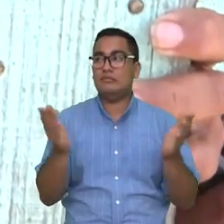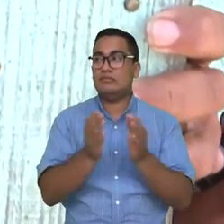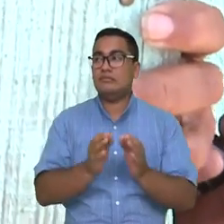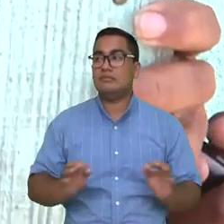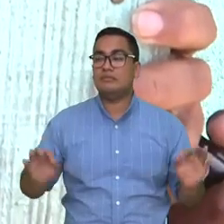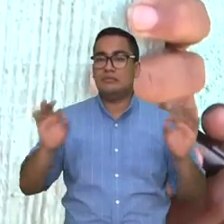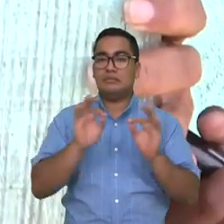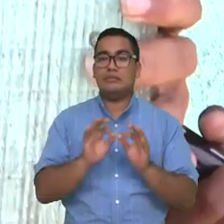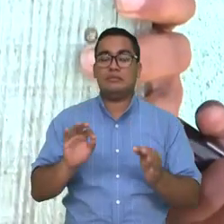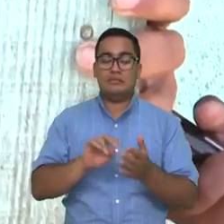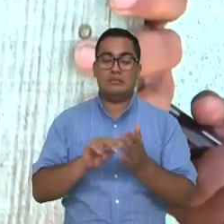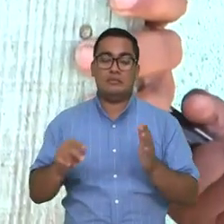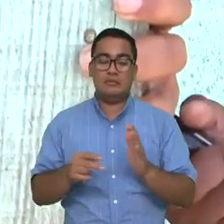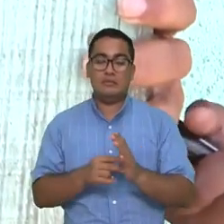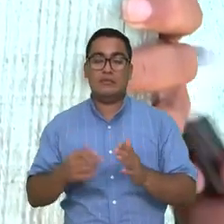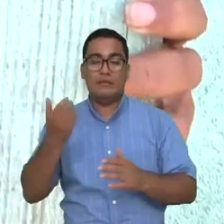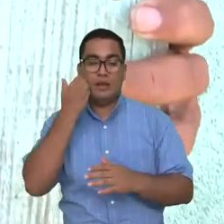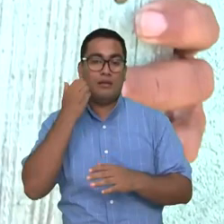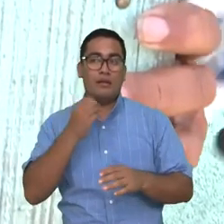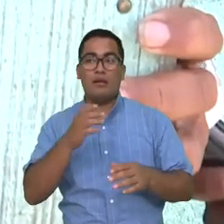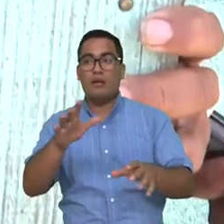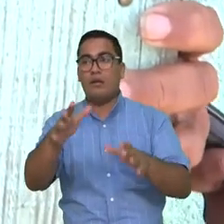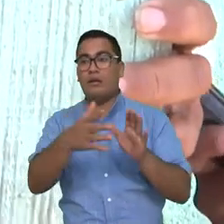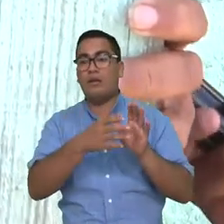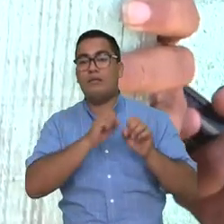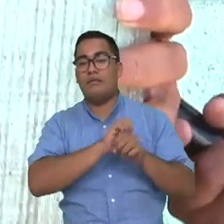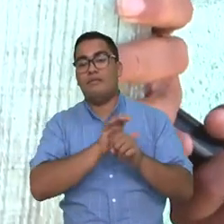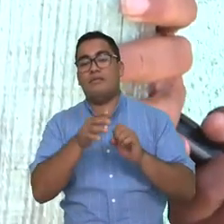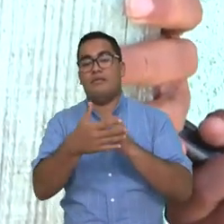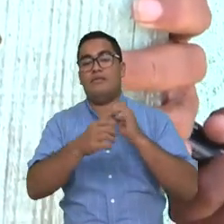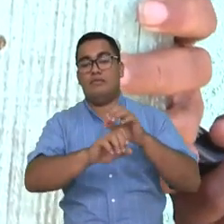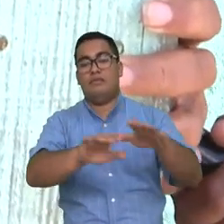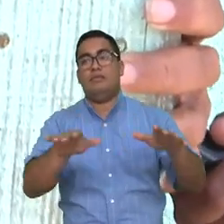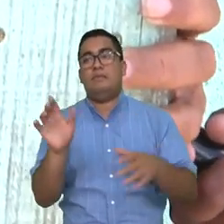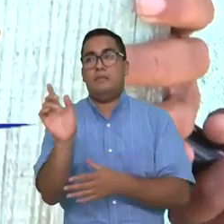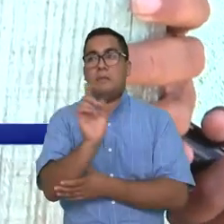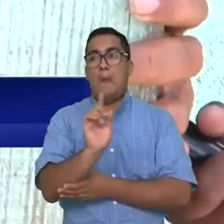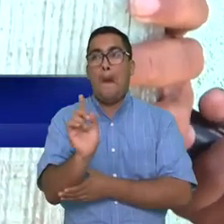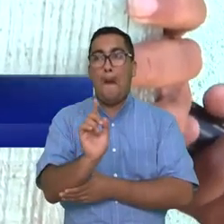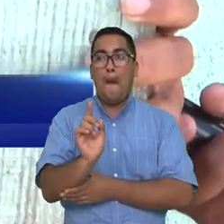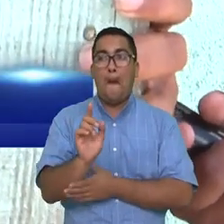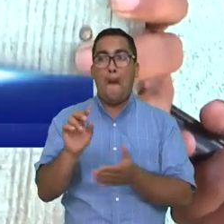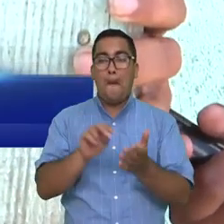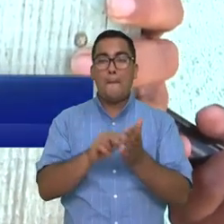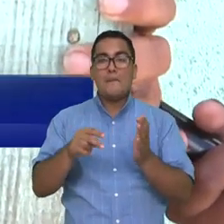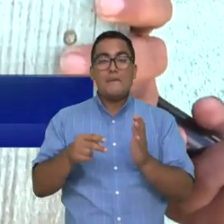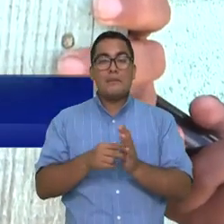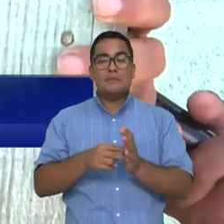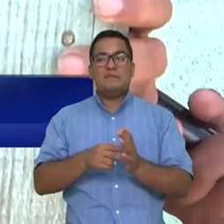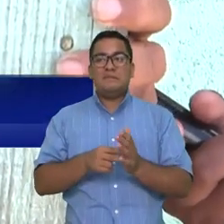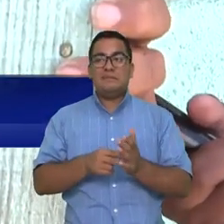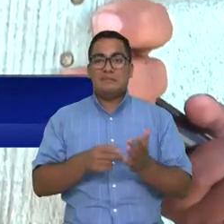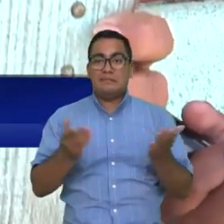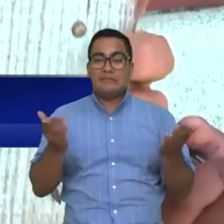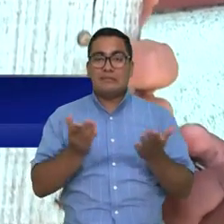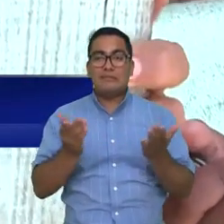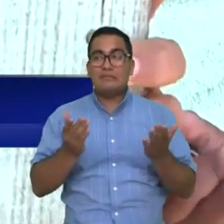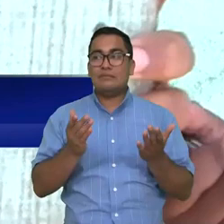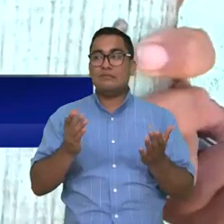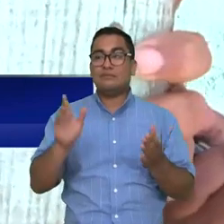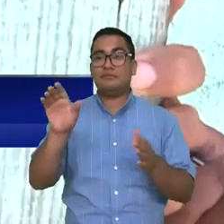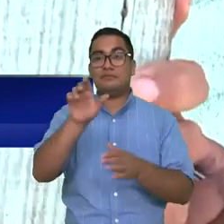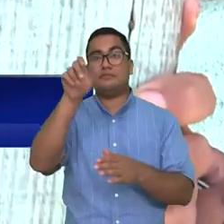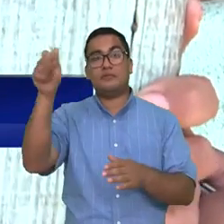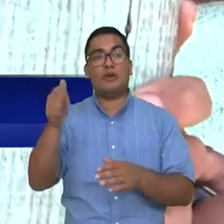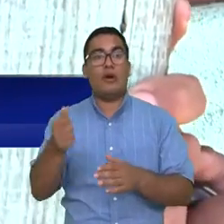este virus, para que no se expanda. No caer en pánico también. Y sobre todo pues porque ustedes saben que los otros canales